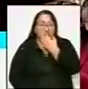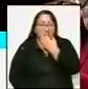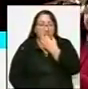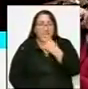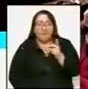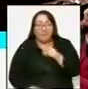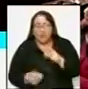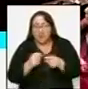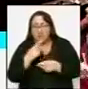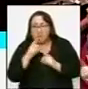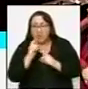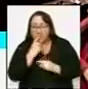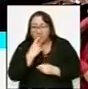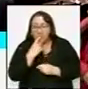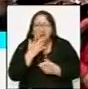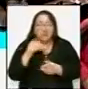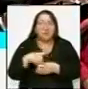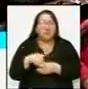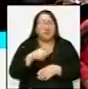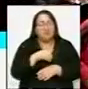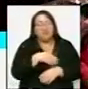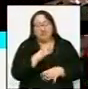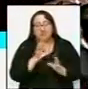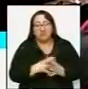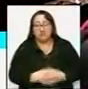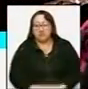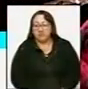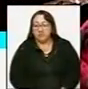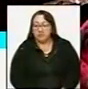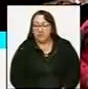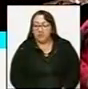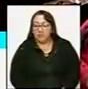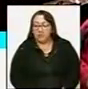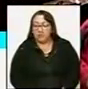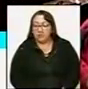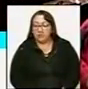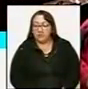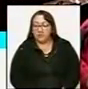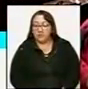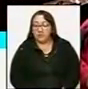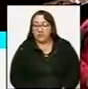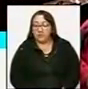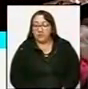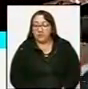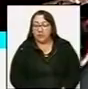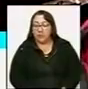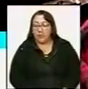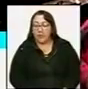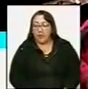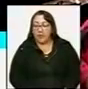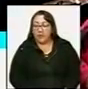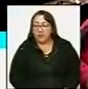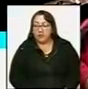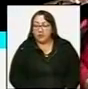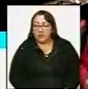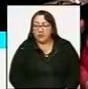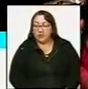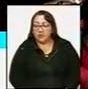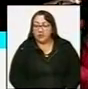favor. Congresista Alcorta, a favor. Congresista Torres, a favor. Congresista Beteta, a favor.